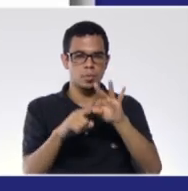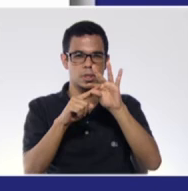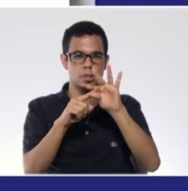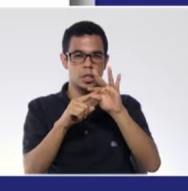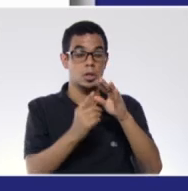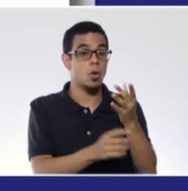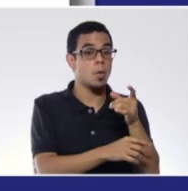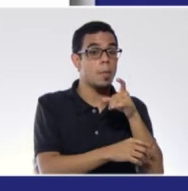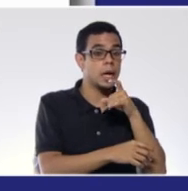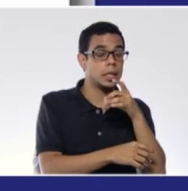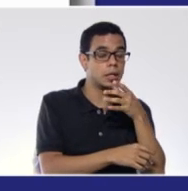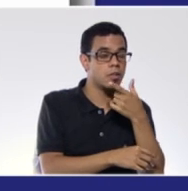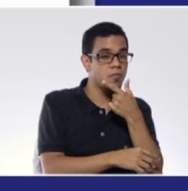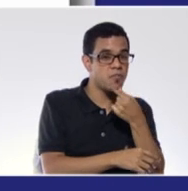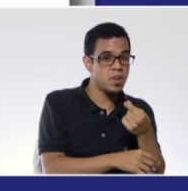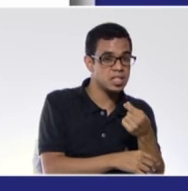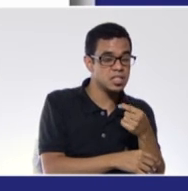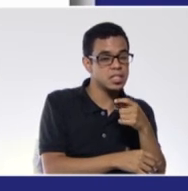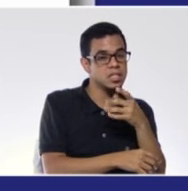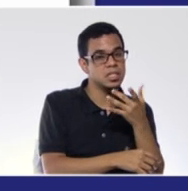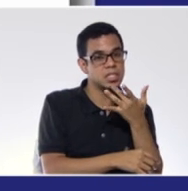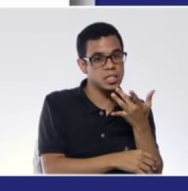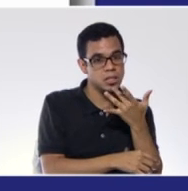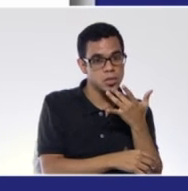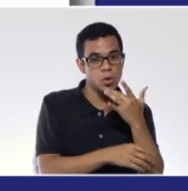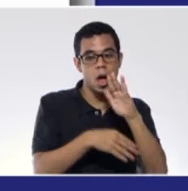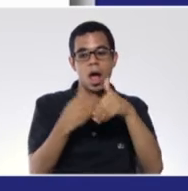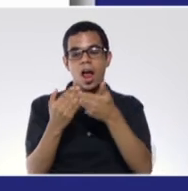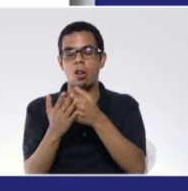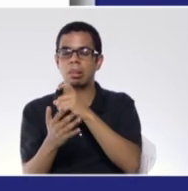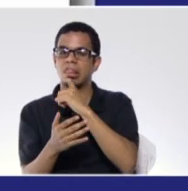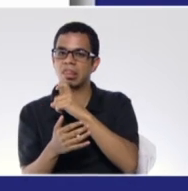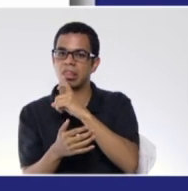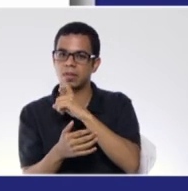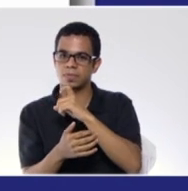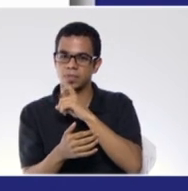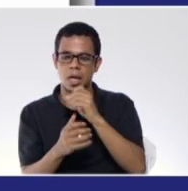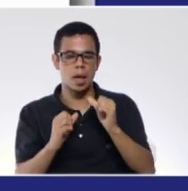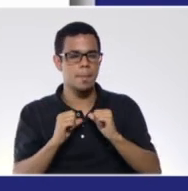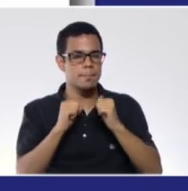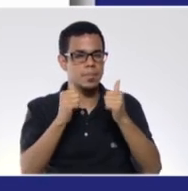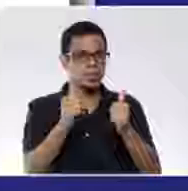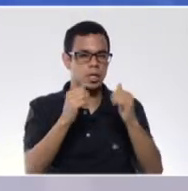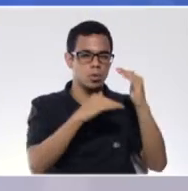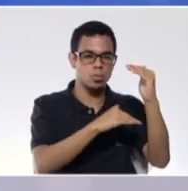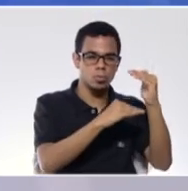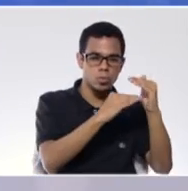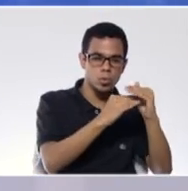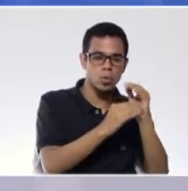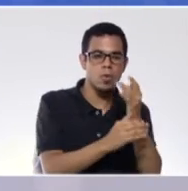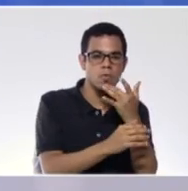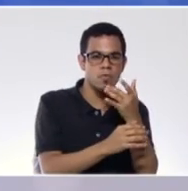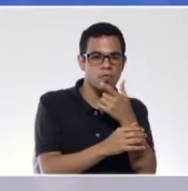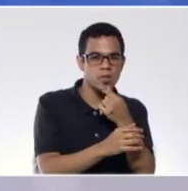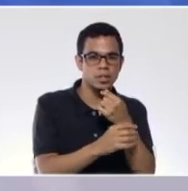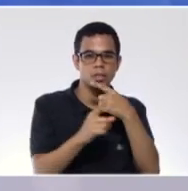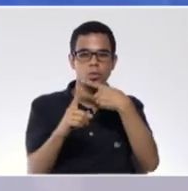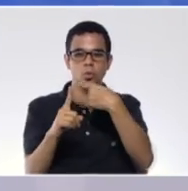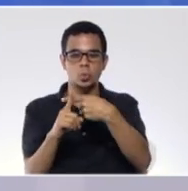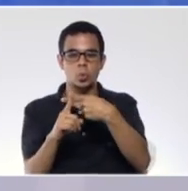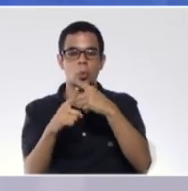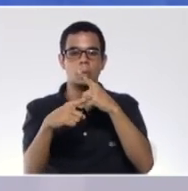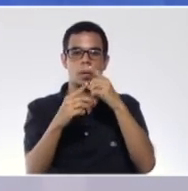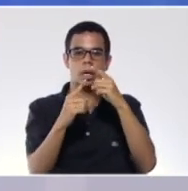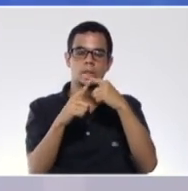¿Sí? En cuanto a la probabilidad, es necesario iniciar con esas operaciones básicas: adición, sustracción, multiplicación y